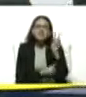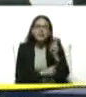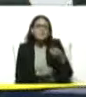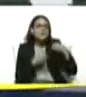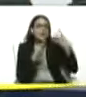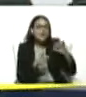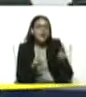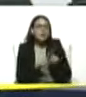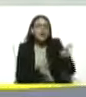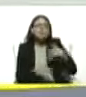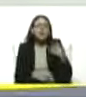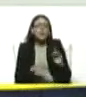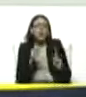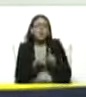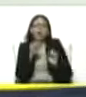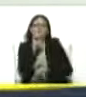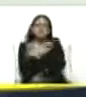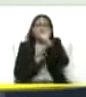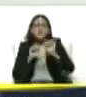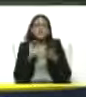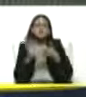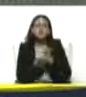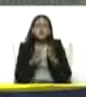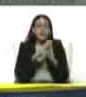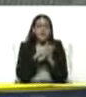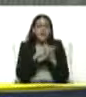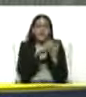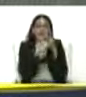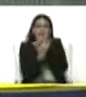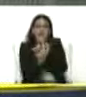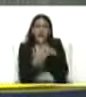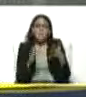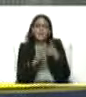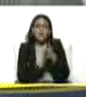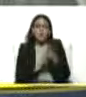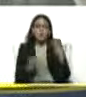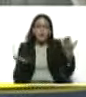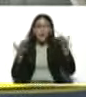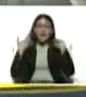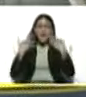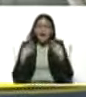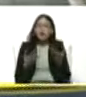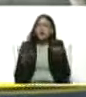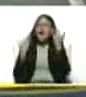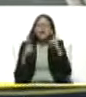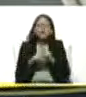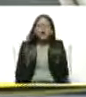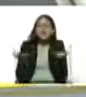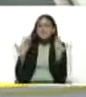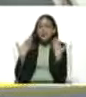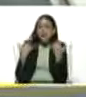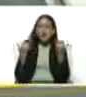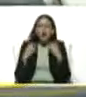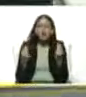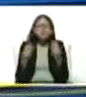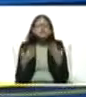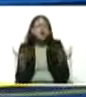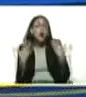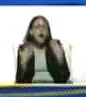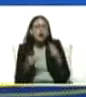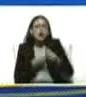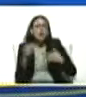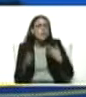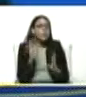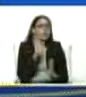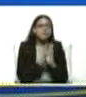presidente, además de superar las dificultades del cambio climático y el estrés hídrico a las que están sometidos nuestros cacaos, es